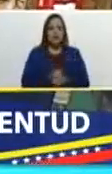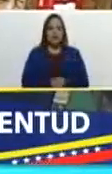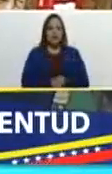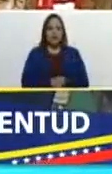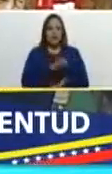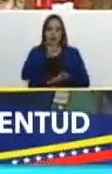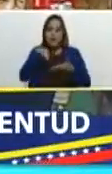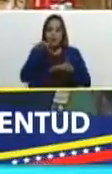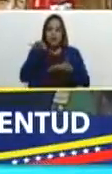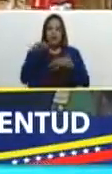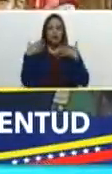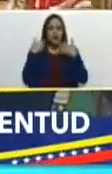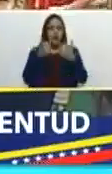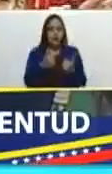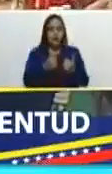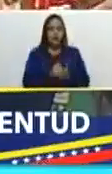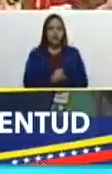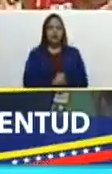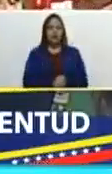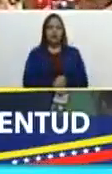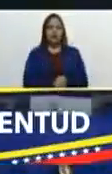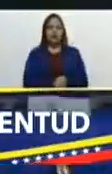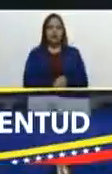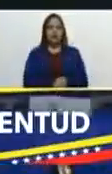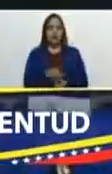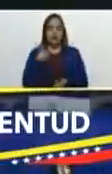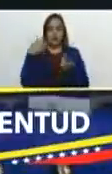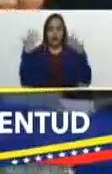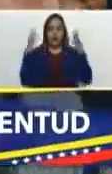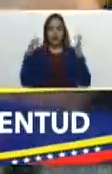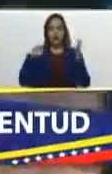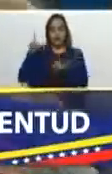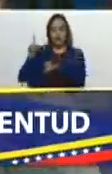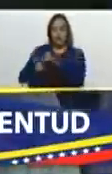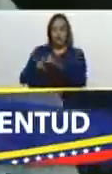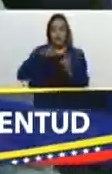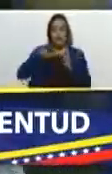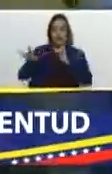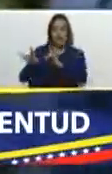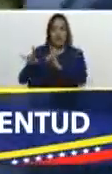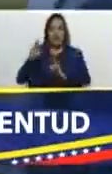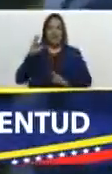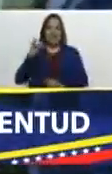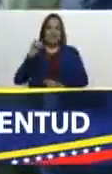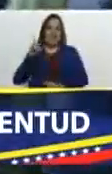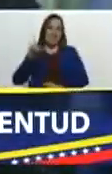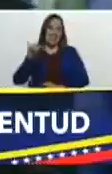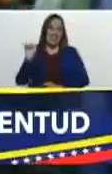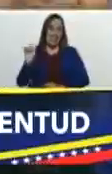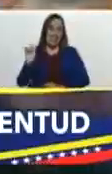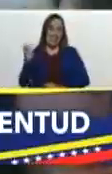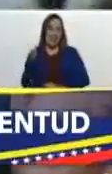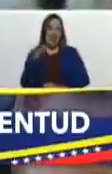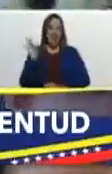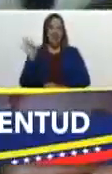espíritu sano. Vamos a darle un aplauso a Silvia, ¿vale? Mi esposa querida, Silvia Flores de